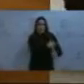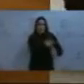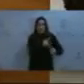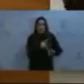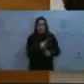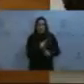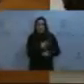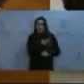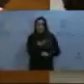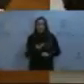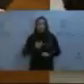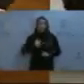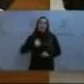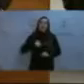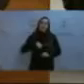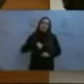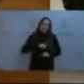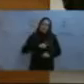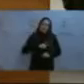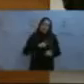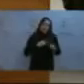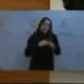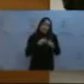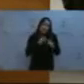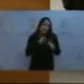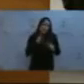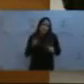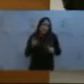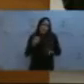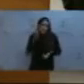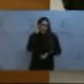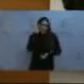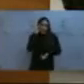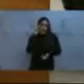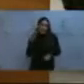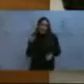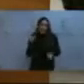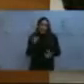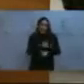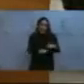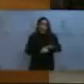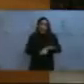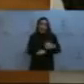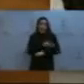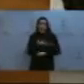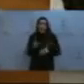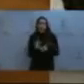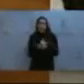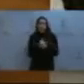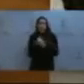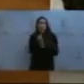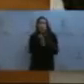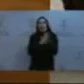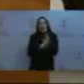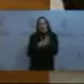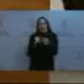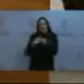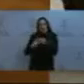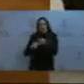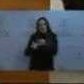presidente, somos muy conscientes desde el Grupo Parlamentario Popular que todo Gobierno tiene condicionantes. Tiene